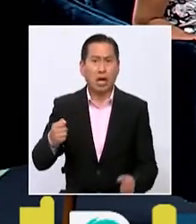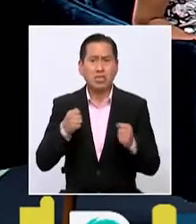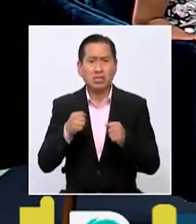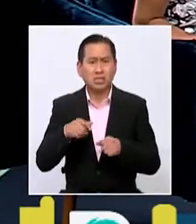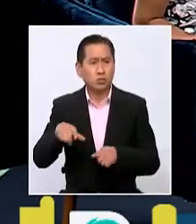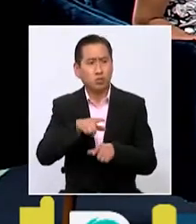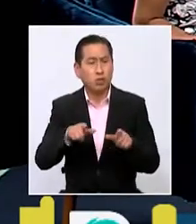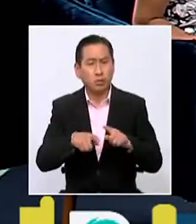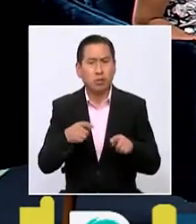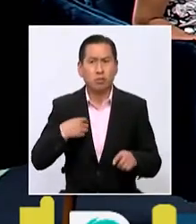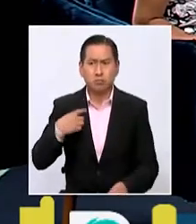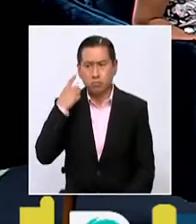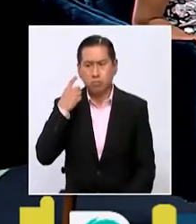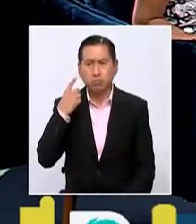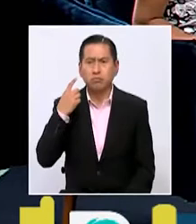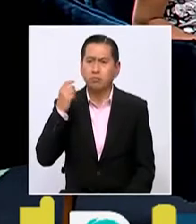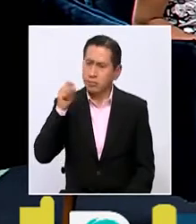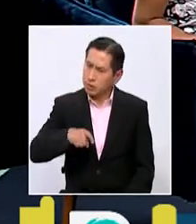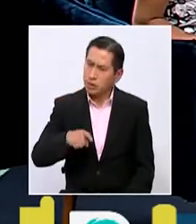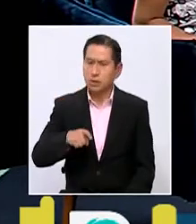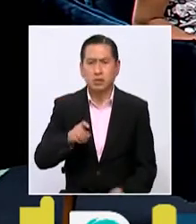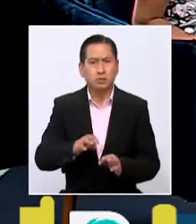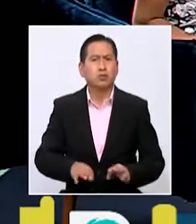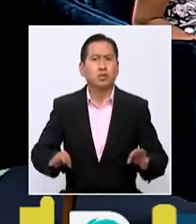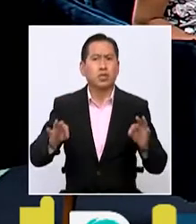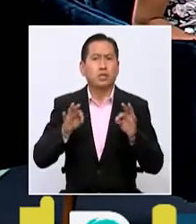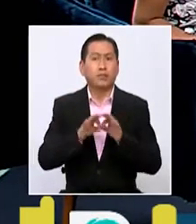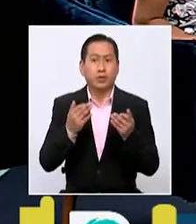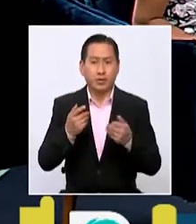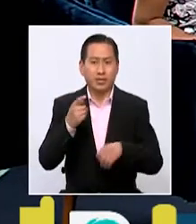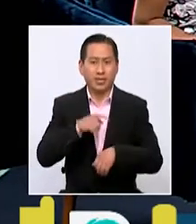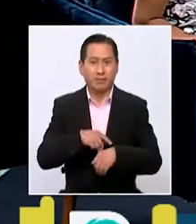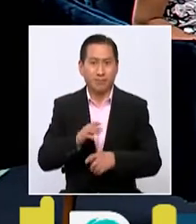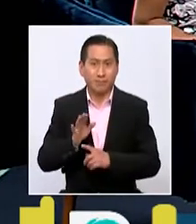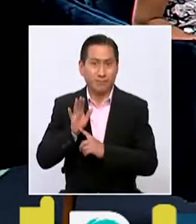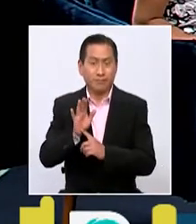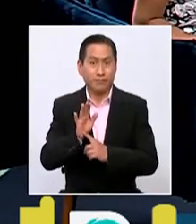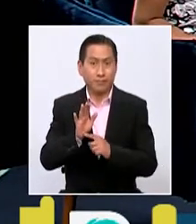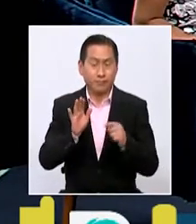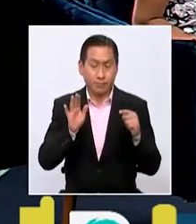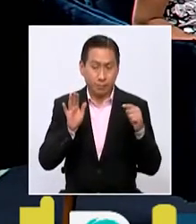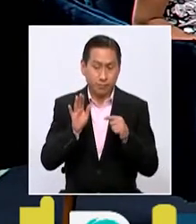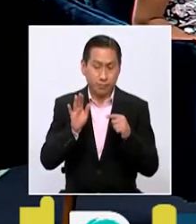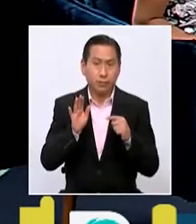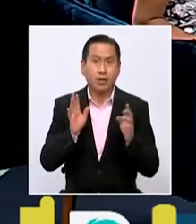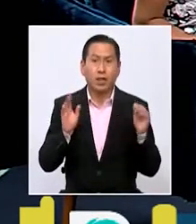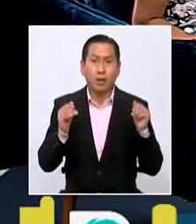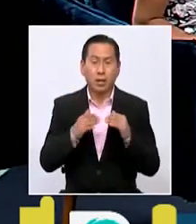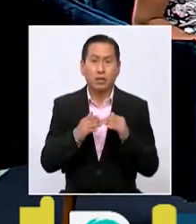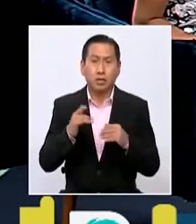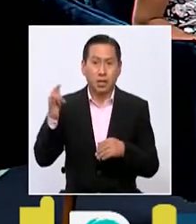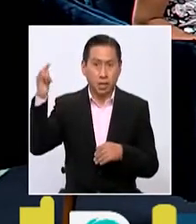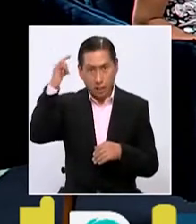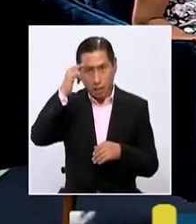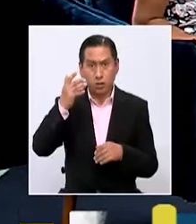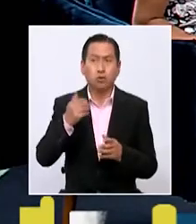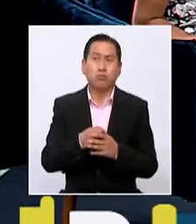podía faltar en esta temporada La Paz, El